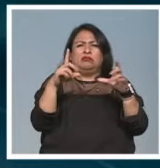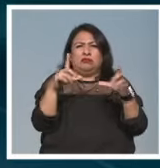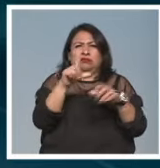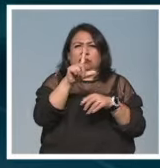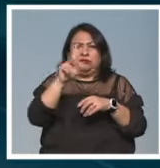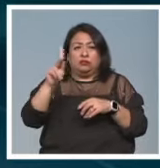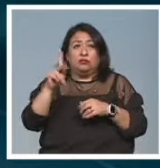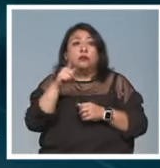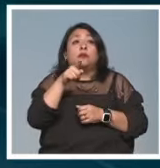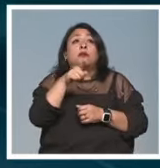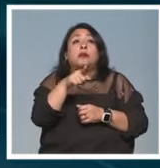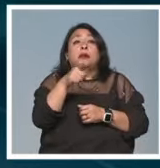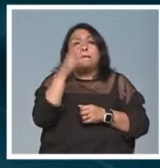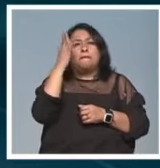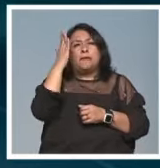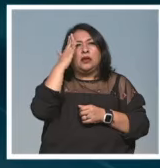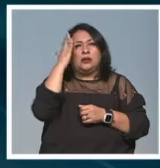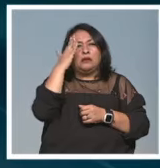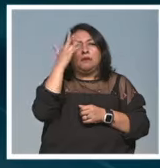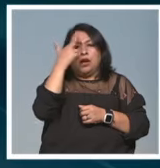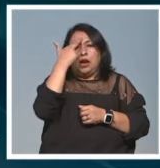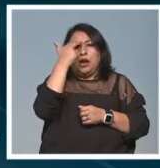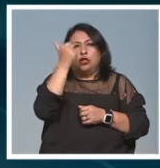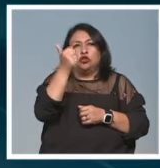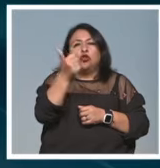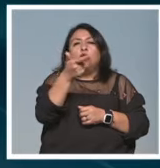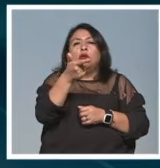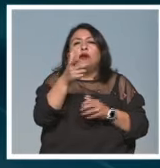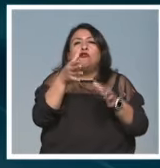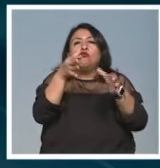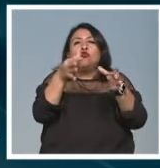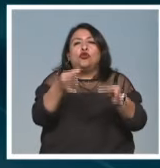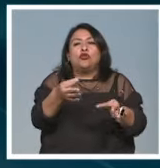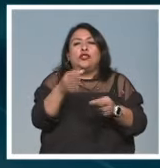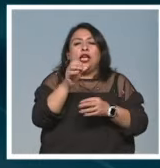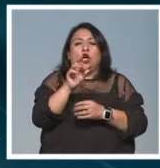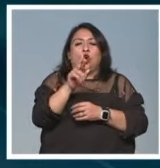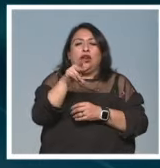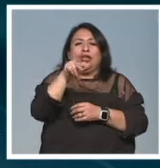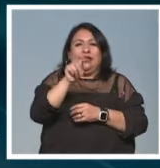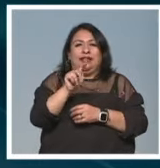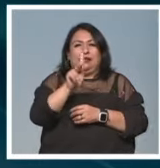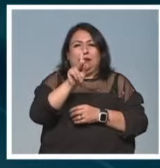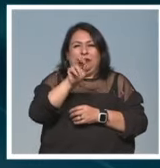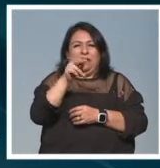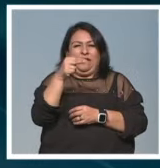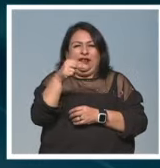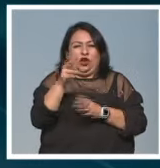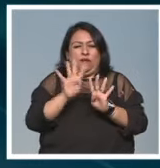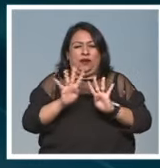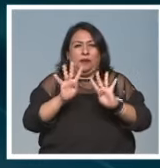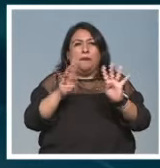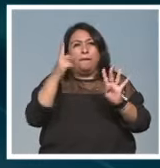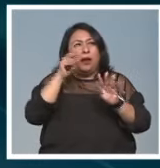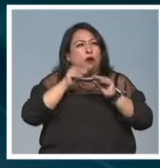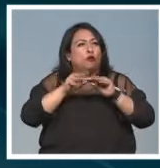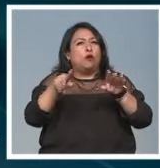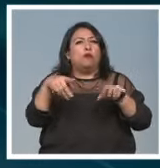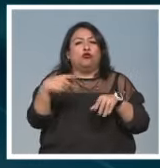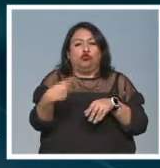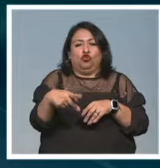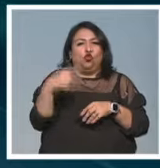La principal razón por la cual se forma la Orquesta Primavera es para difundir nuestra música, la